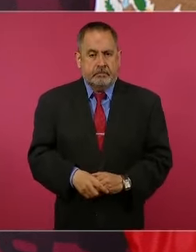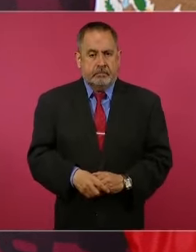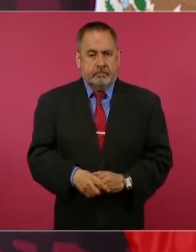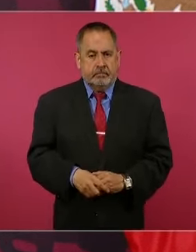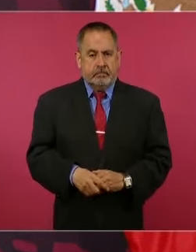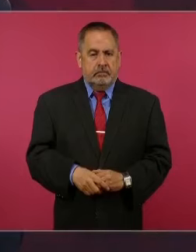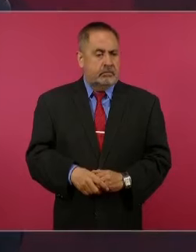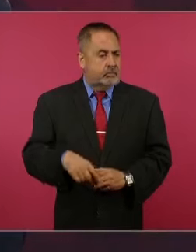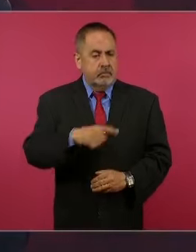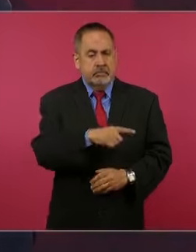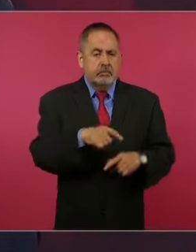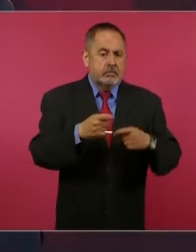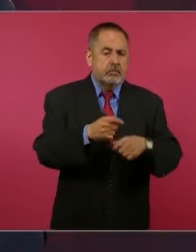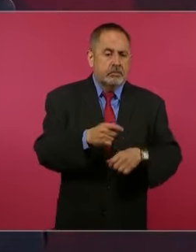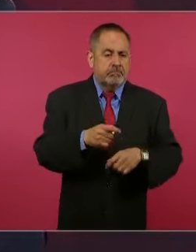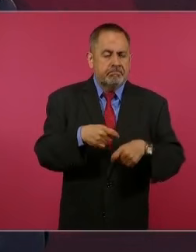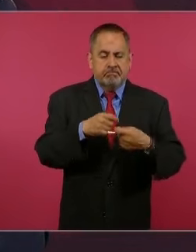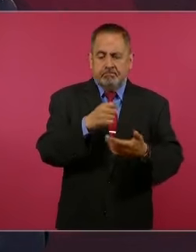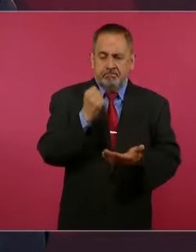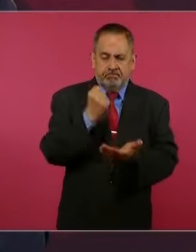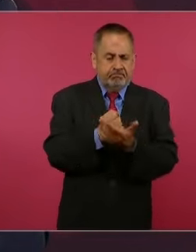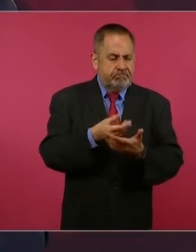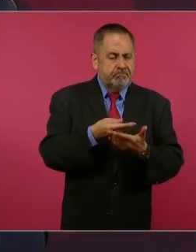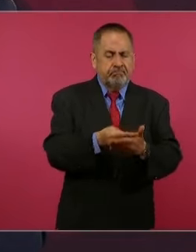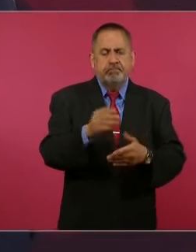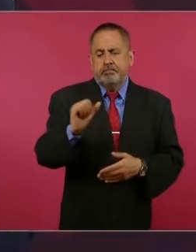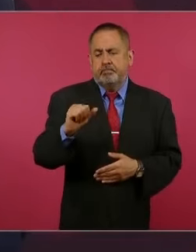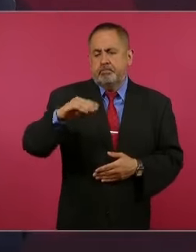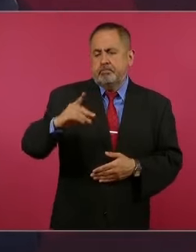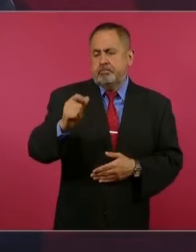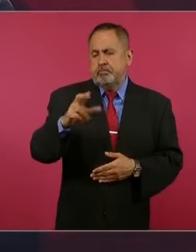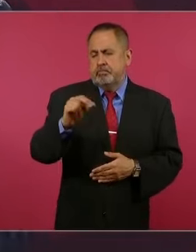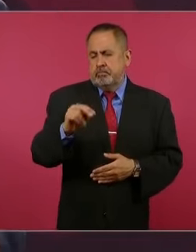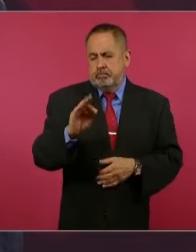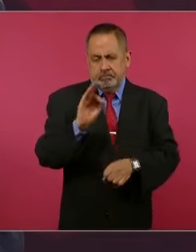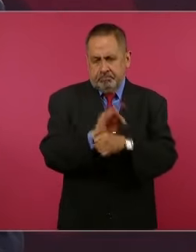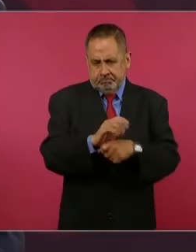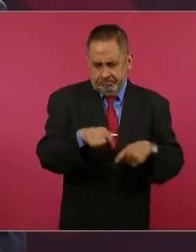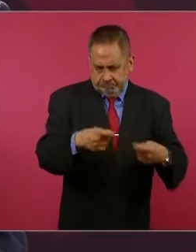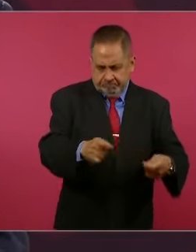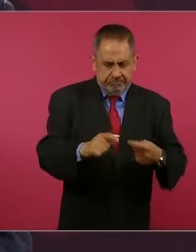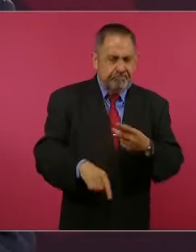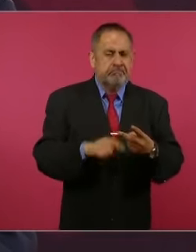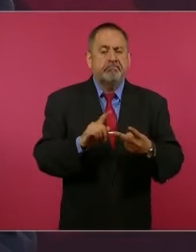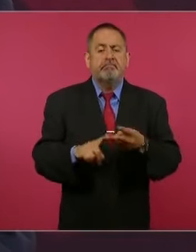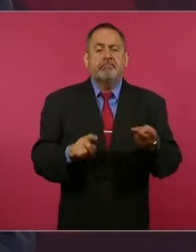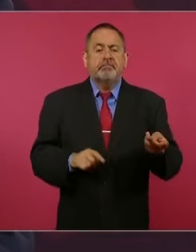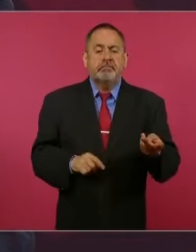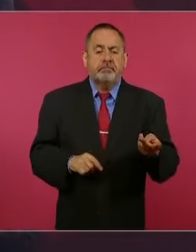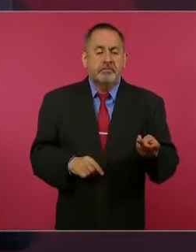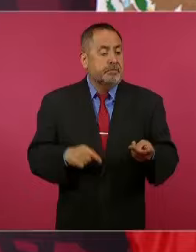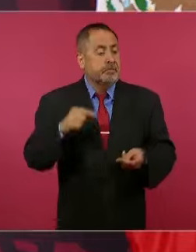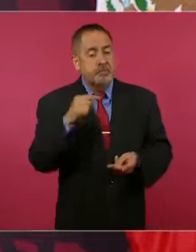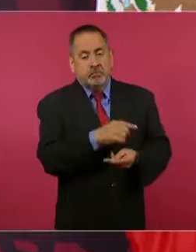es que da los amparos es el que